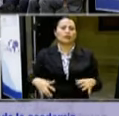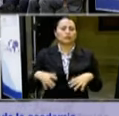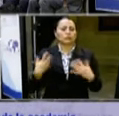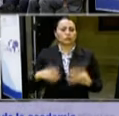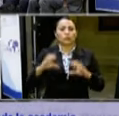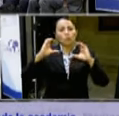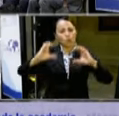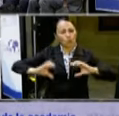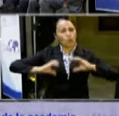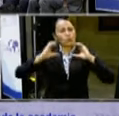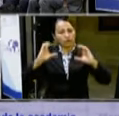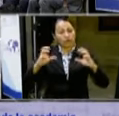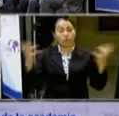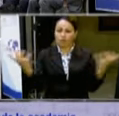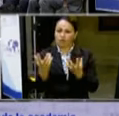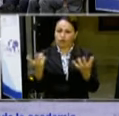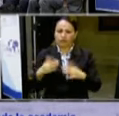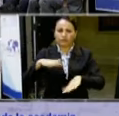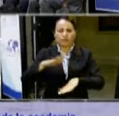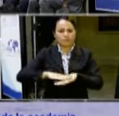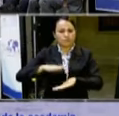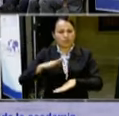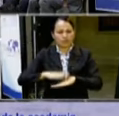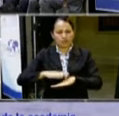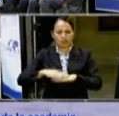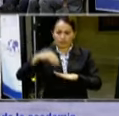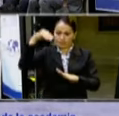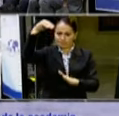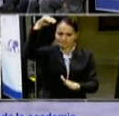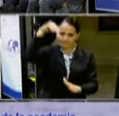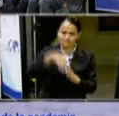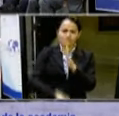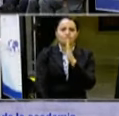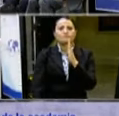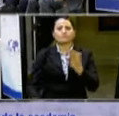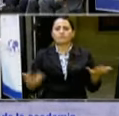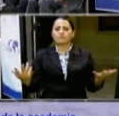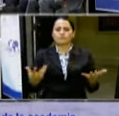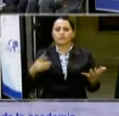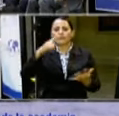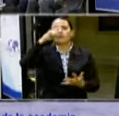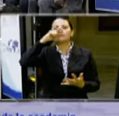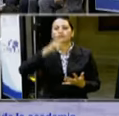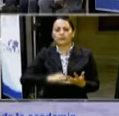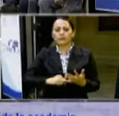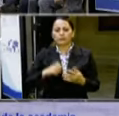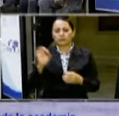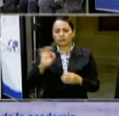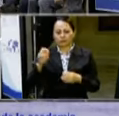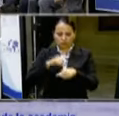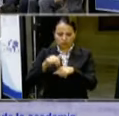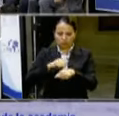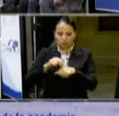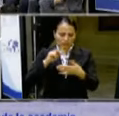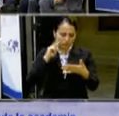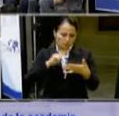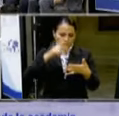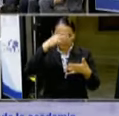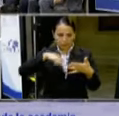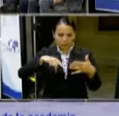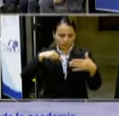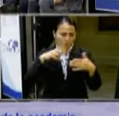alerta de lo que tendríamos que estar haciendo para impedir caer en el extremo de una estadística de Estado fallido. Esto